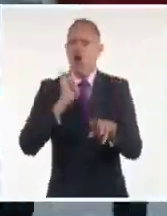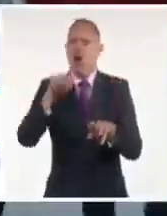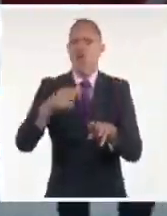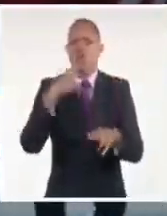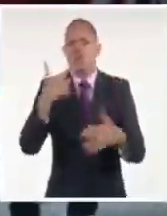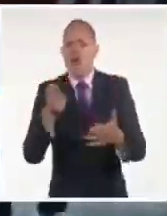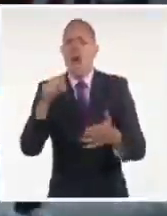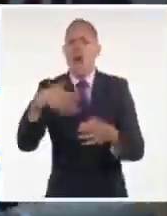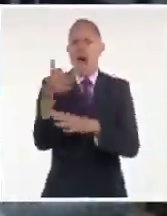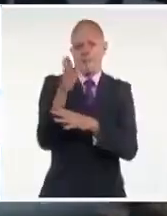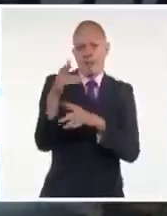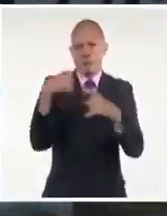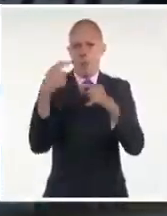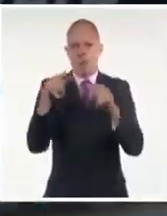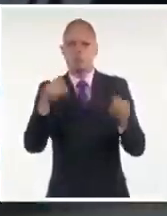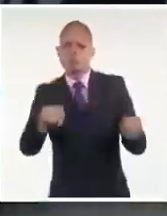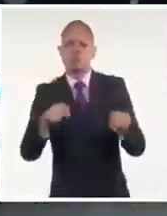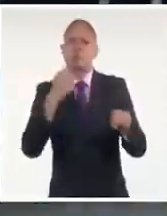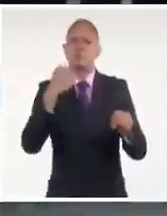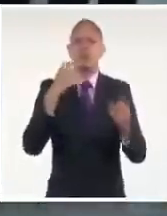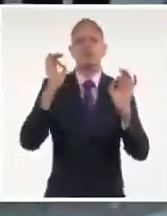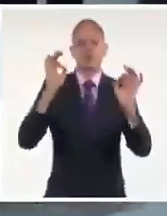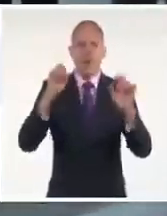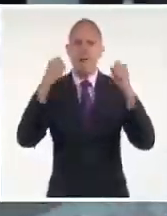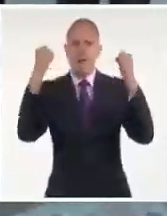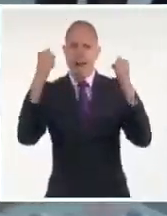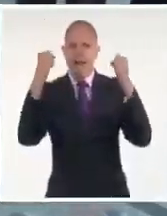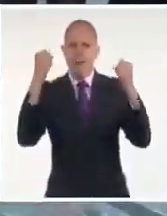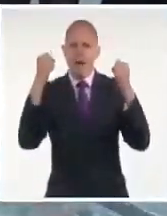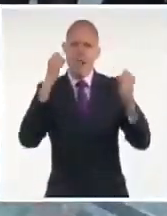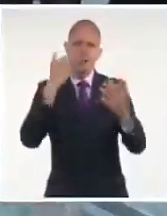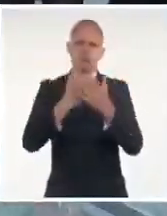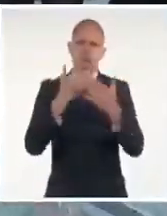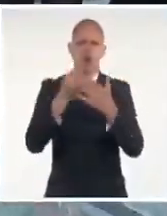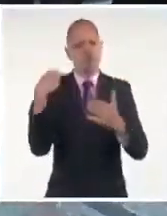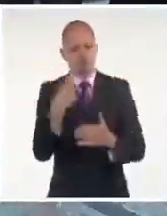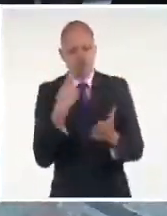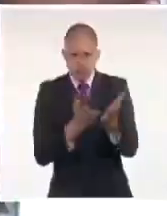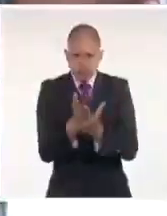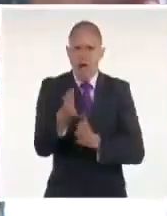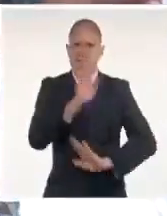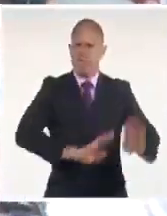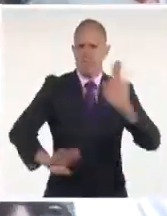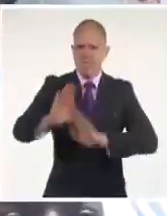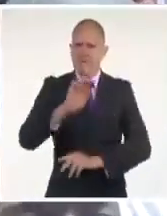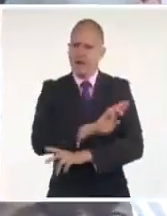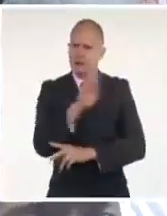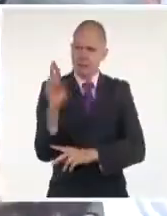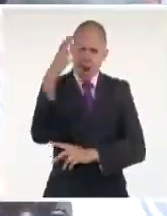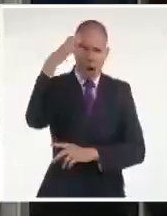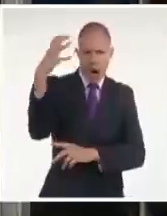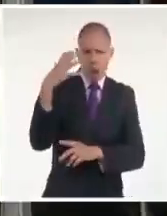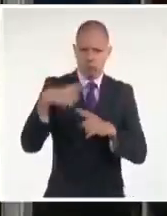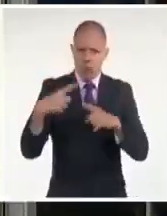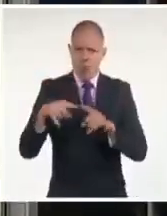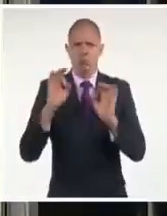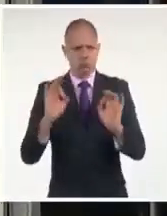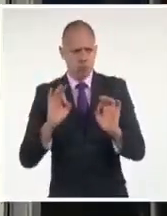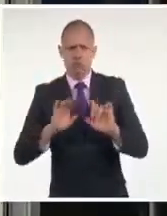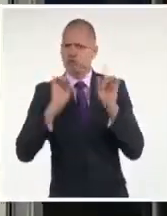de reafirmación revolucionaria para expresar su decisión de continuar defendiendo desde las calles y en